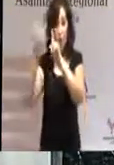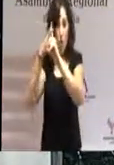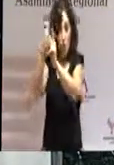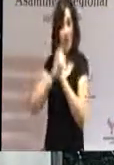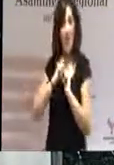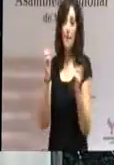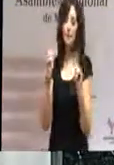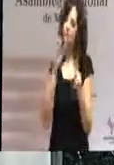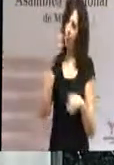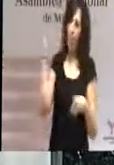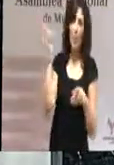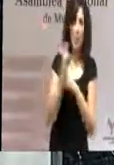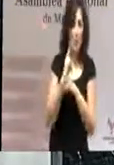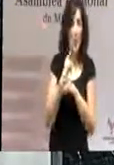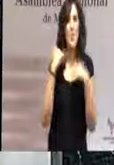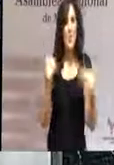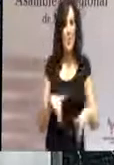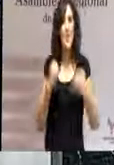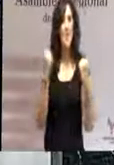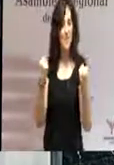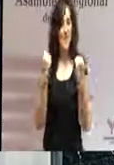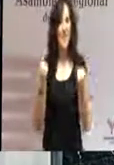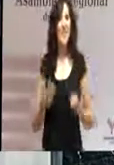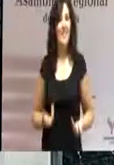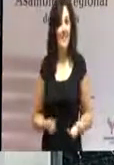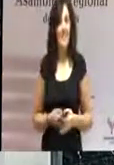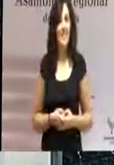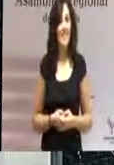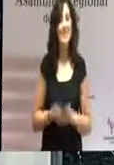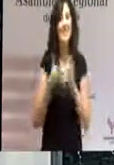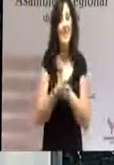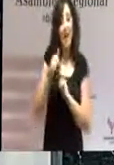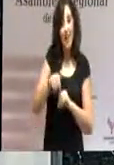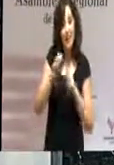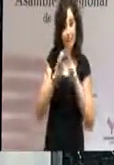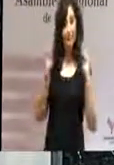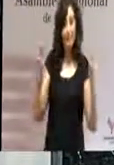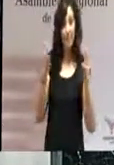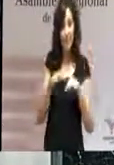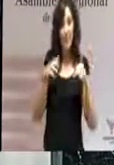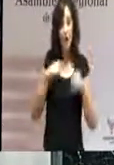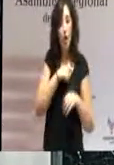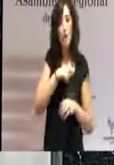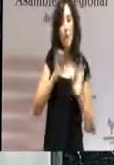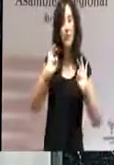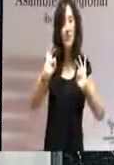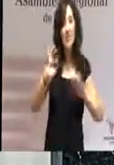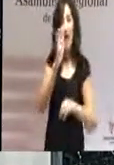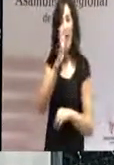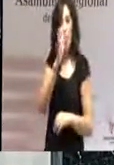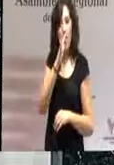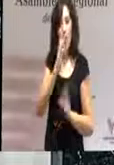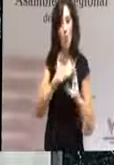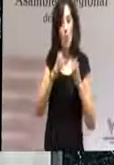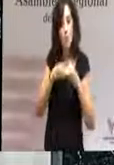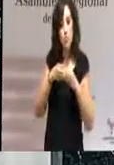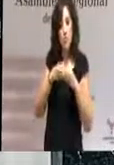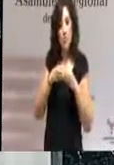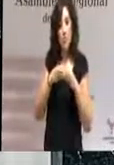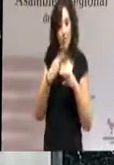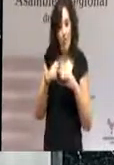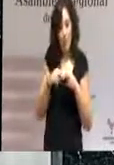seguro. Mire usted, le recuerdo que en este Parlamento hay una comisión especial del agua, donde los grupos estamos